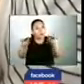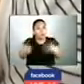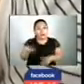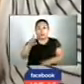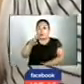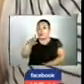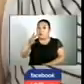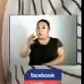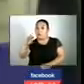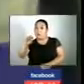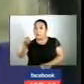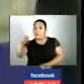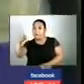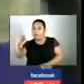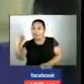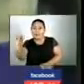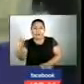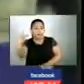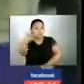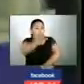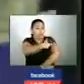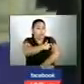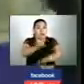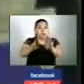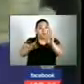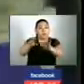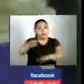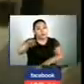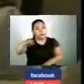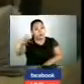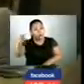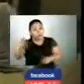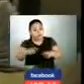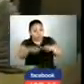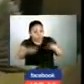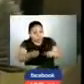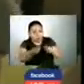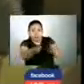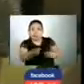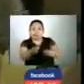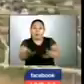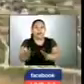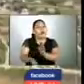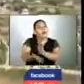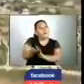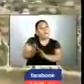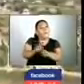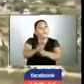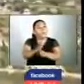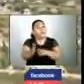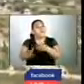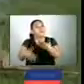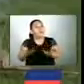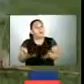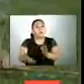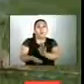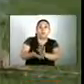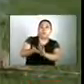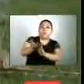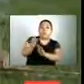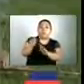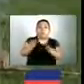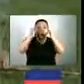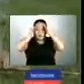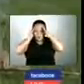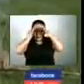millones de vacunas aplicadas 160 millones de cheques entregados para mitigar la crisis económica y su plan de rescate estadounidense